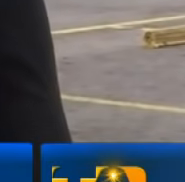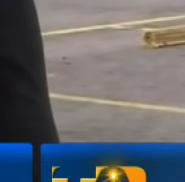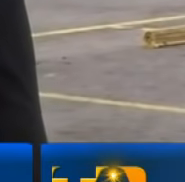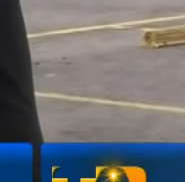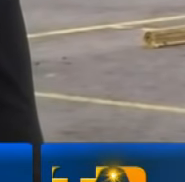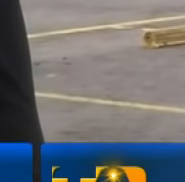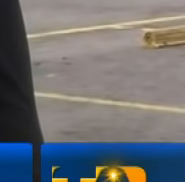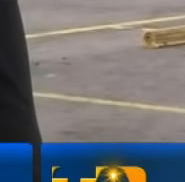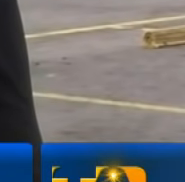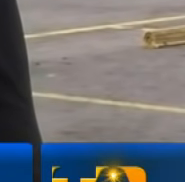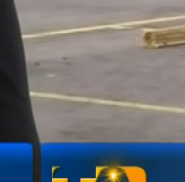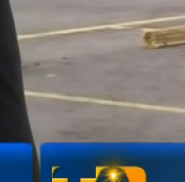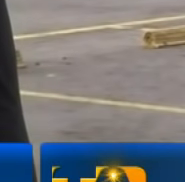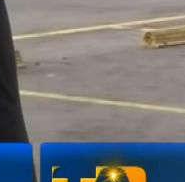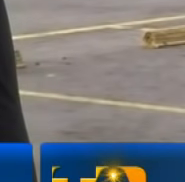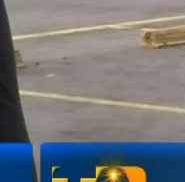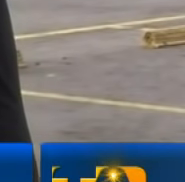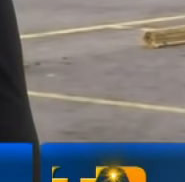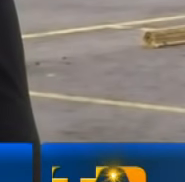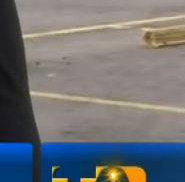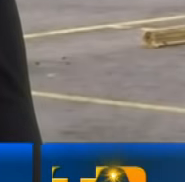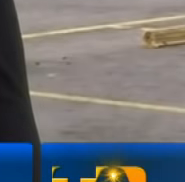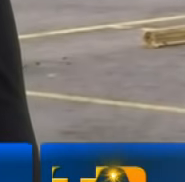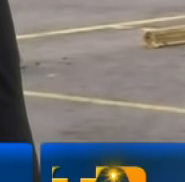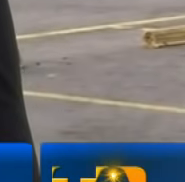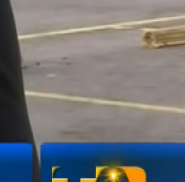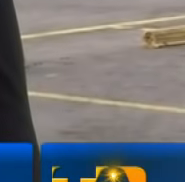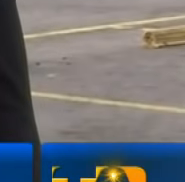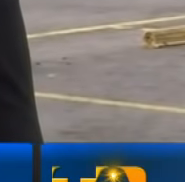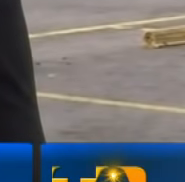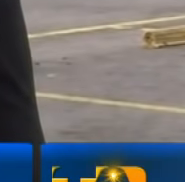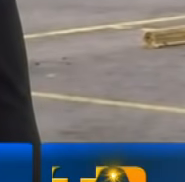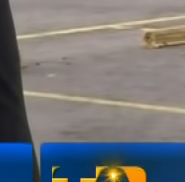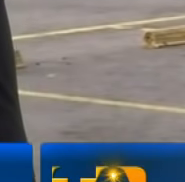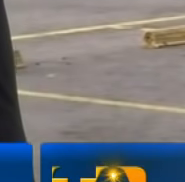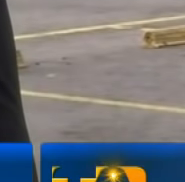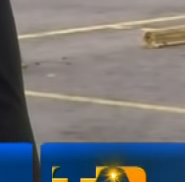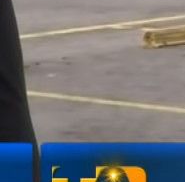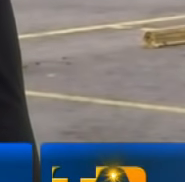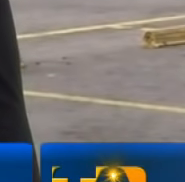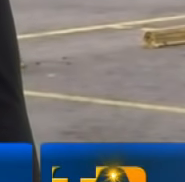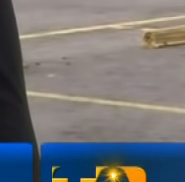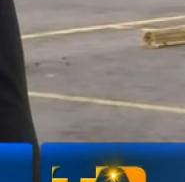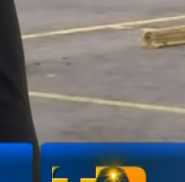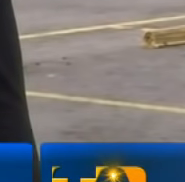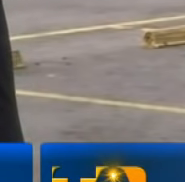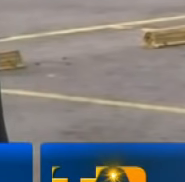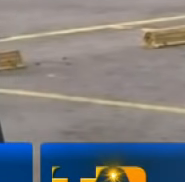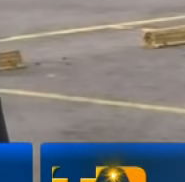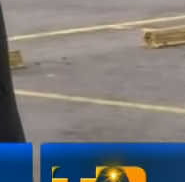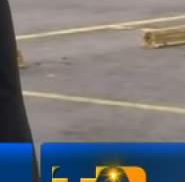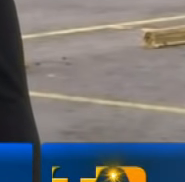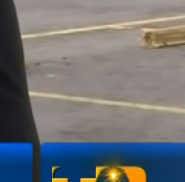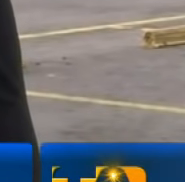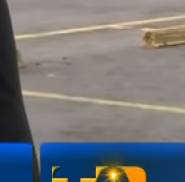ciudad, en este penúltimo día del año para llevarles la mejor información como lo hemos hecho todo este